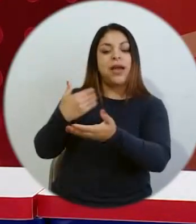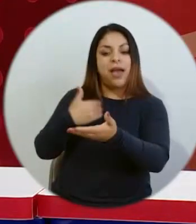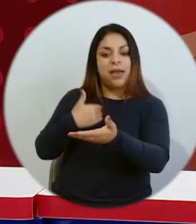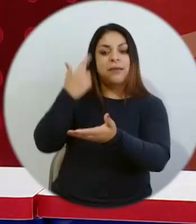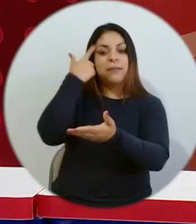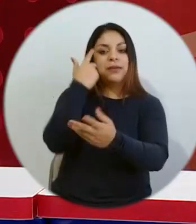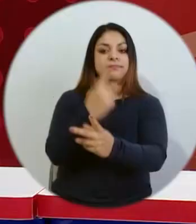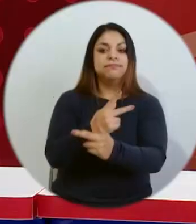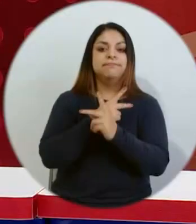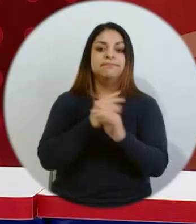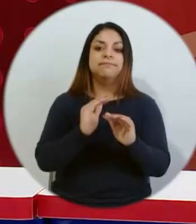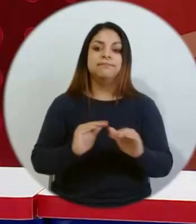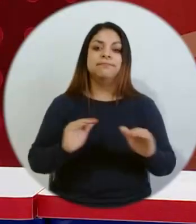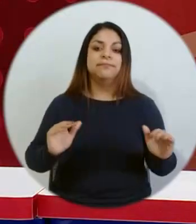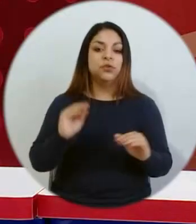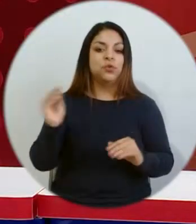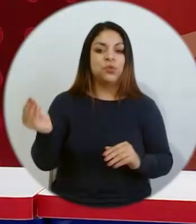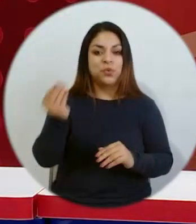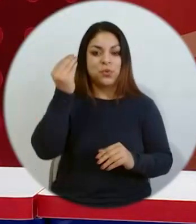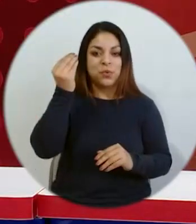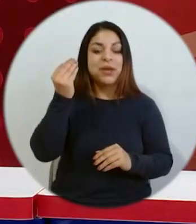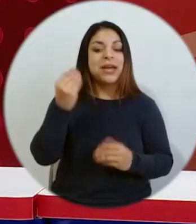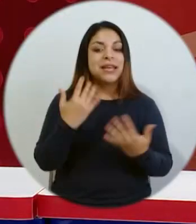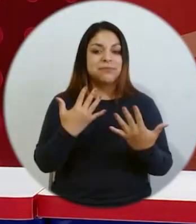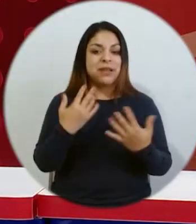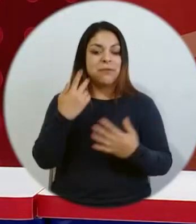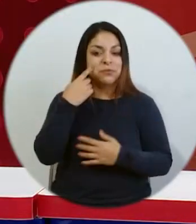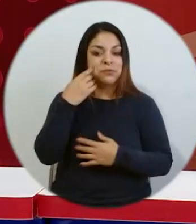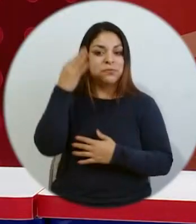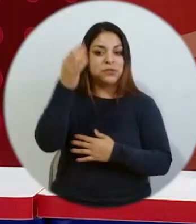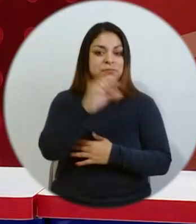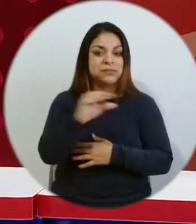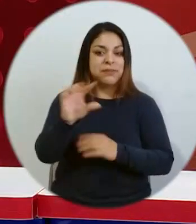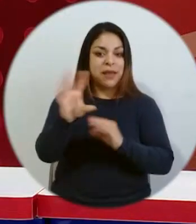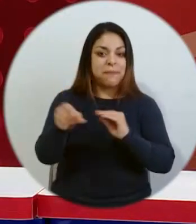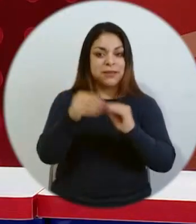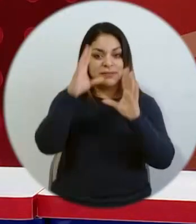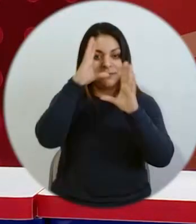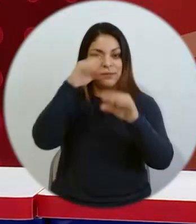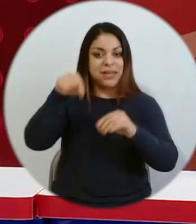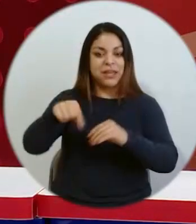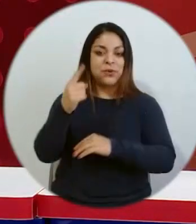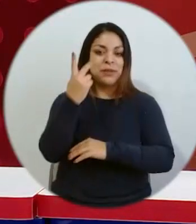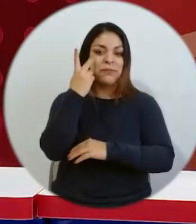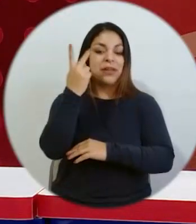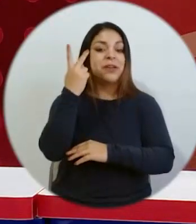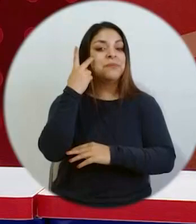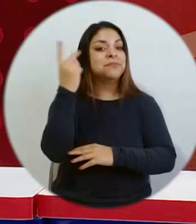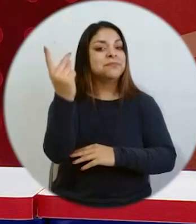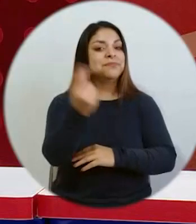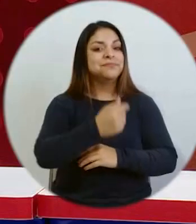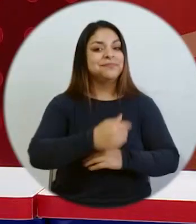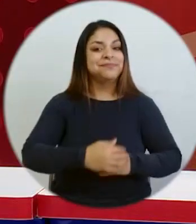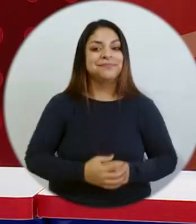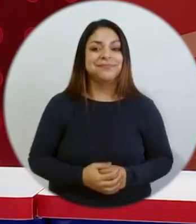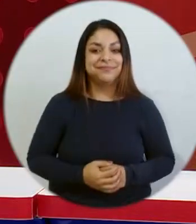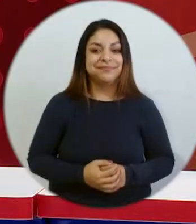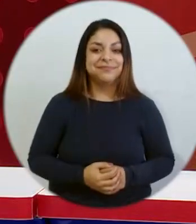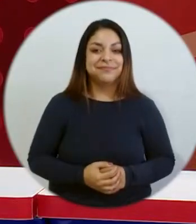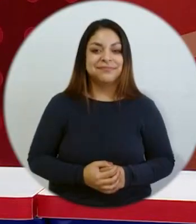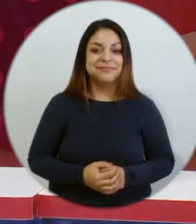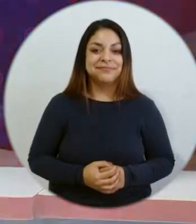país para la protección de nuestra niñez y adolescencia. Les esperamos la próxima semana con más aquí en Una Mirada. Hasta pronto.